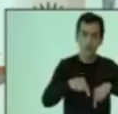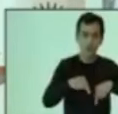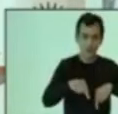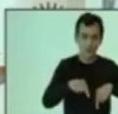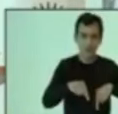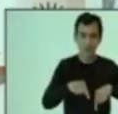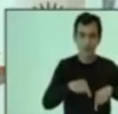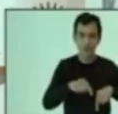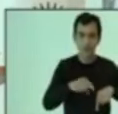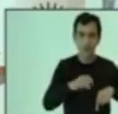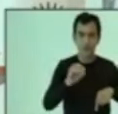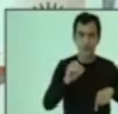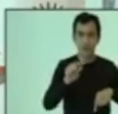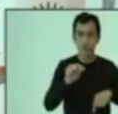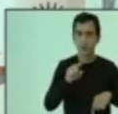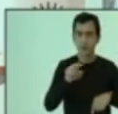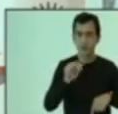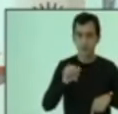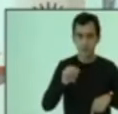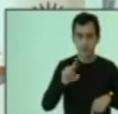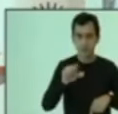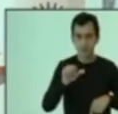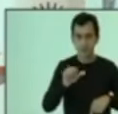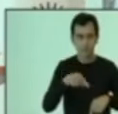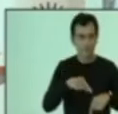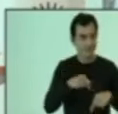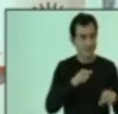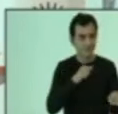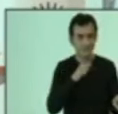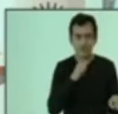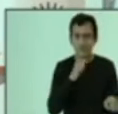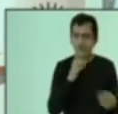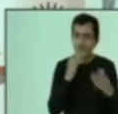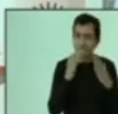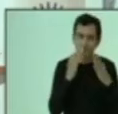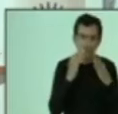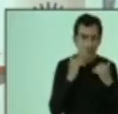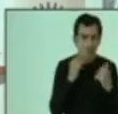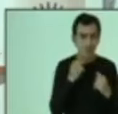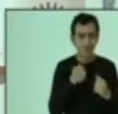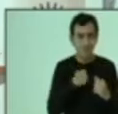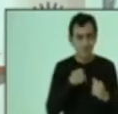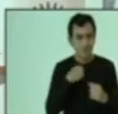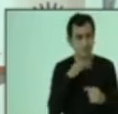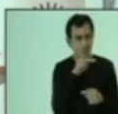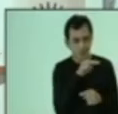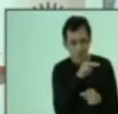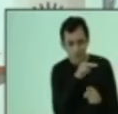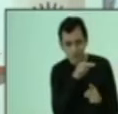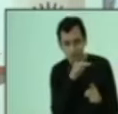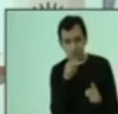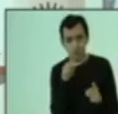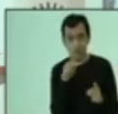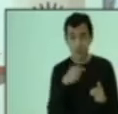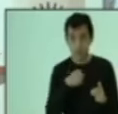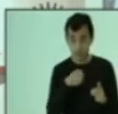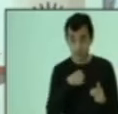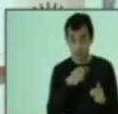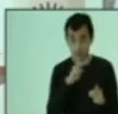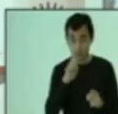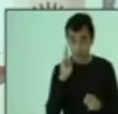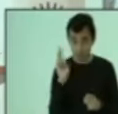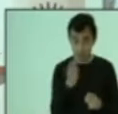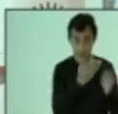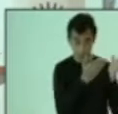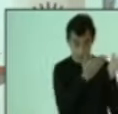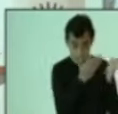nuestro municipio nos hace mucha falta. Pero ya lo estoy viendo. Yo no hablo de traer una universidad,